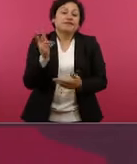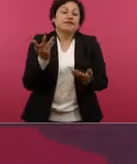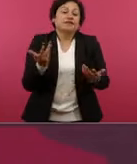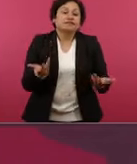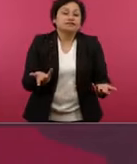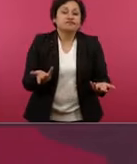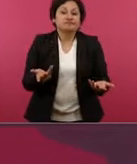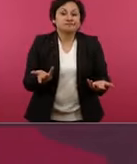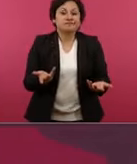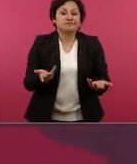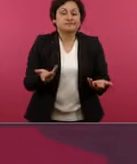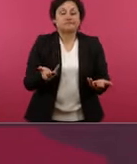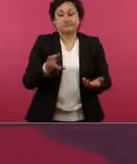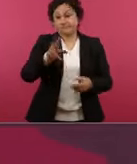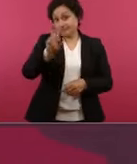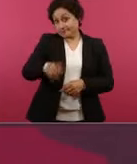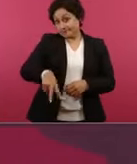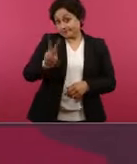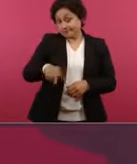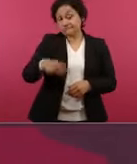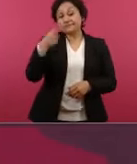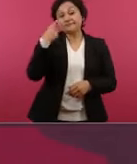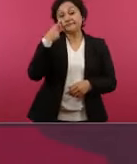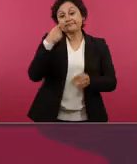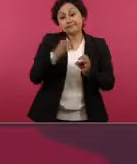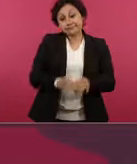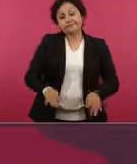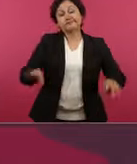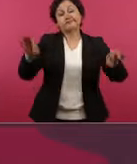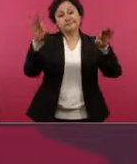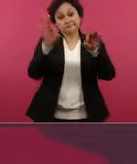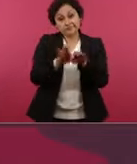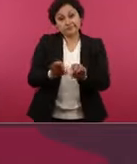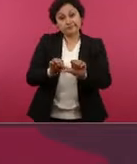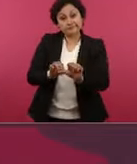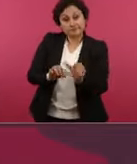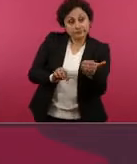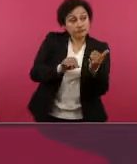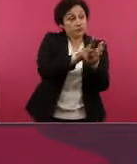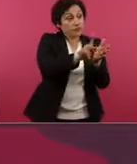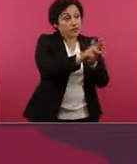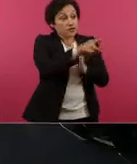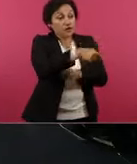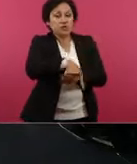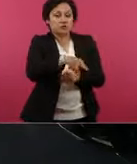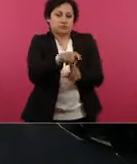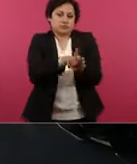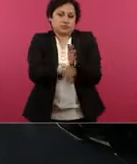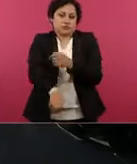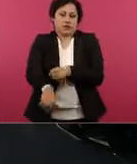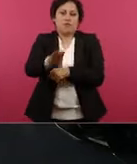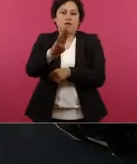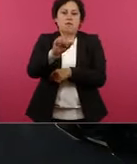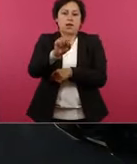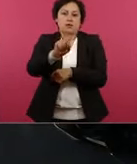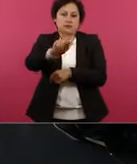muy importante que existan periódicos como el Grupo Basta, el Por